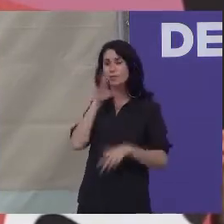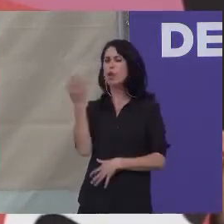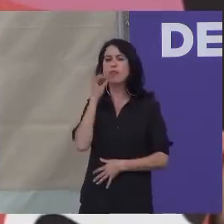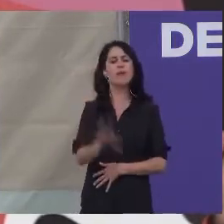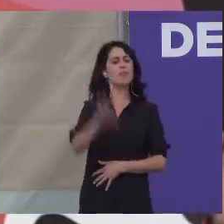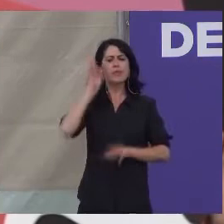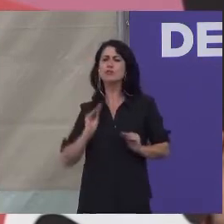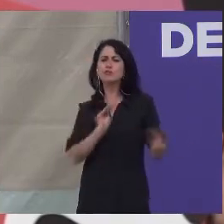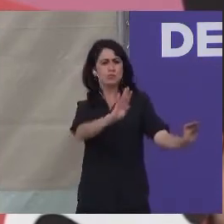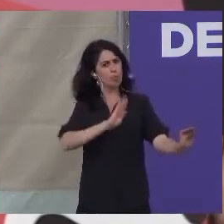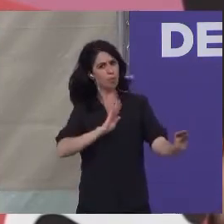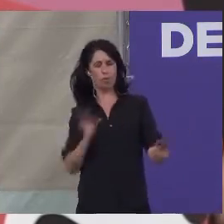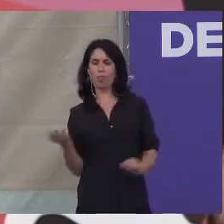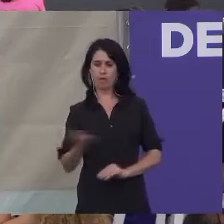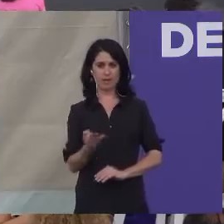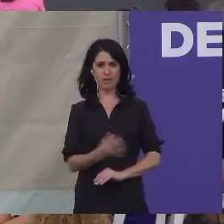decisiones.